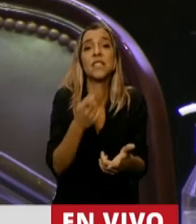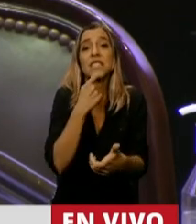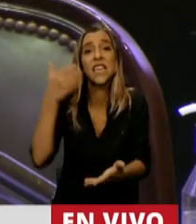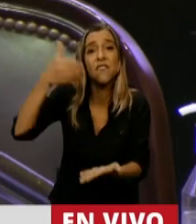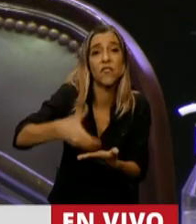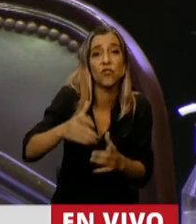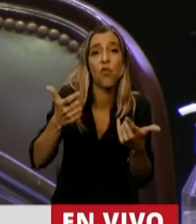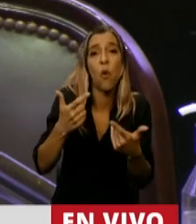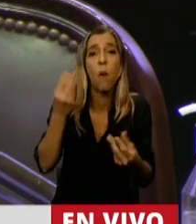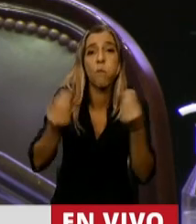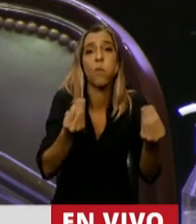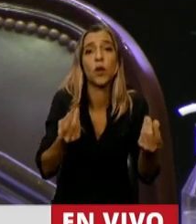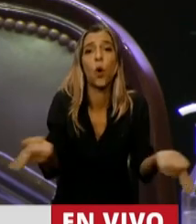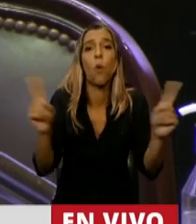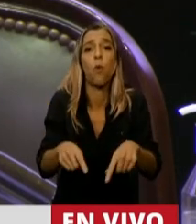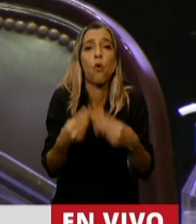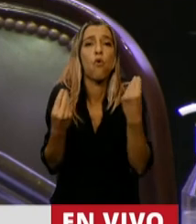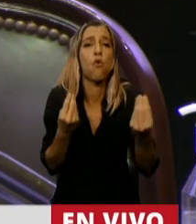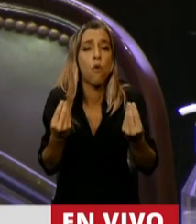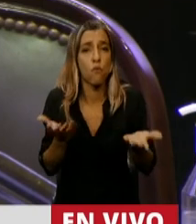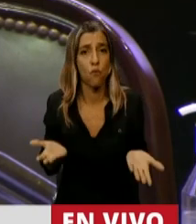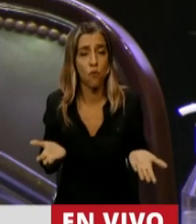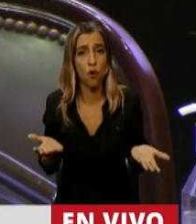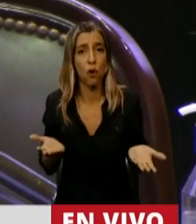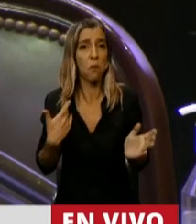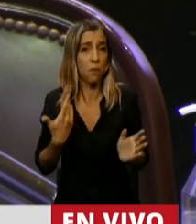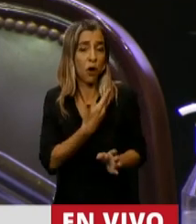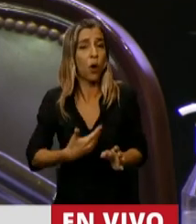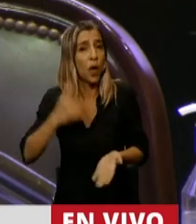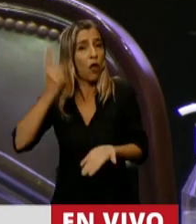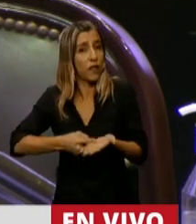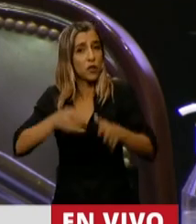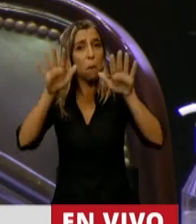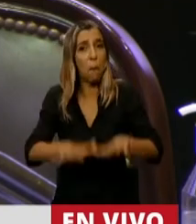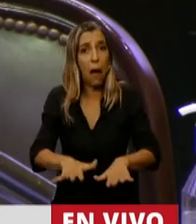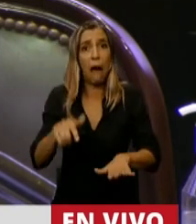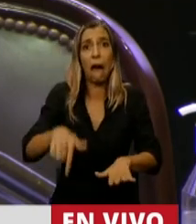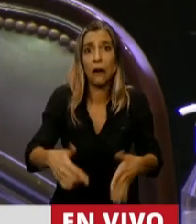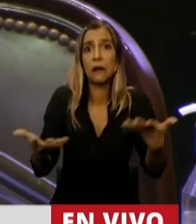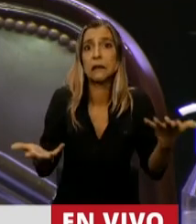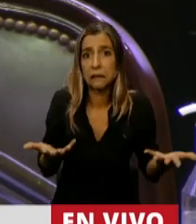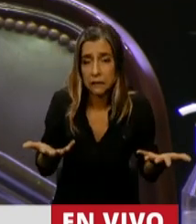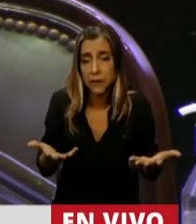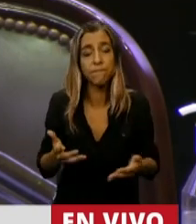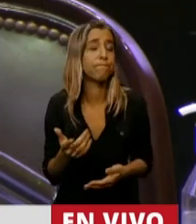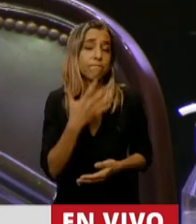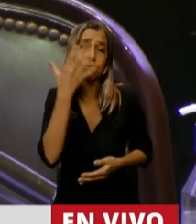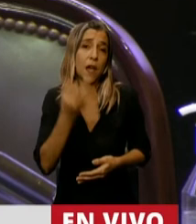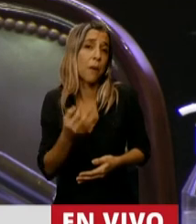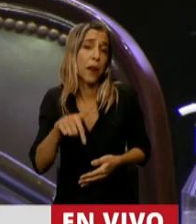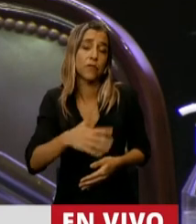que generaron distintas decisiones que tomó el Gobierno Nacional? Señor Presidente, lamentablemente no puedo